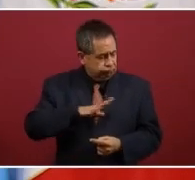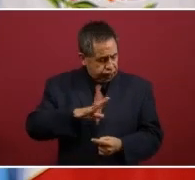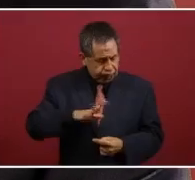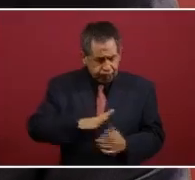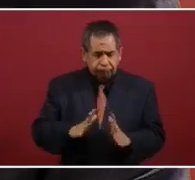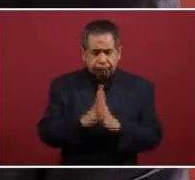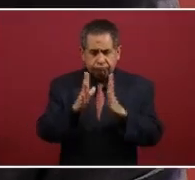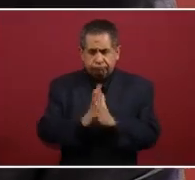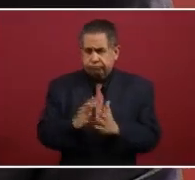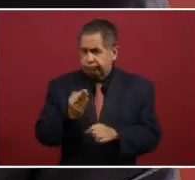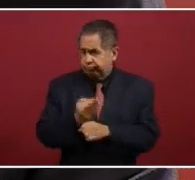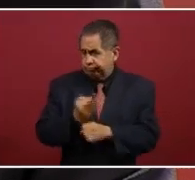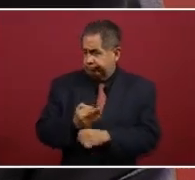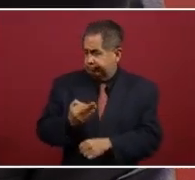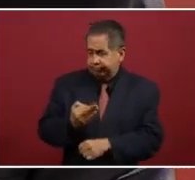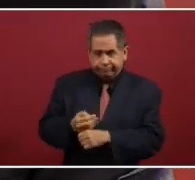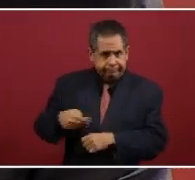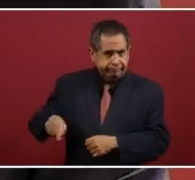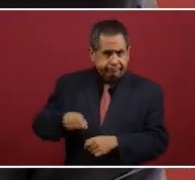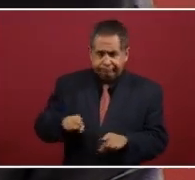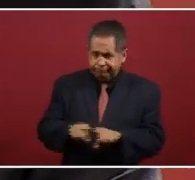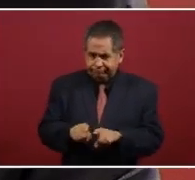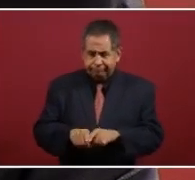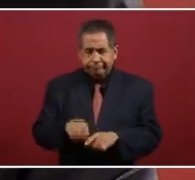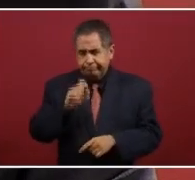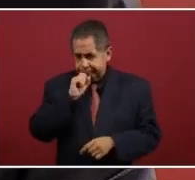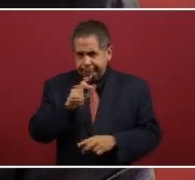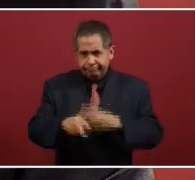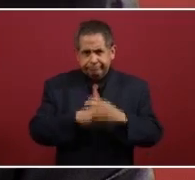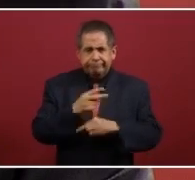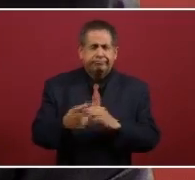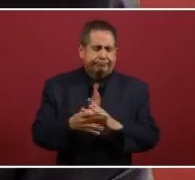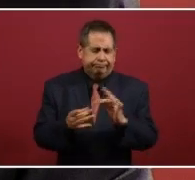aquí también se ha